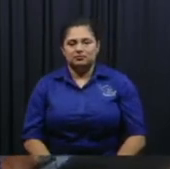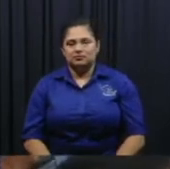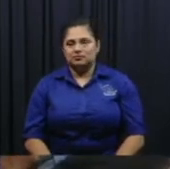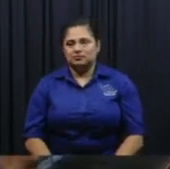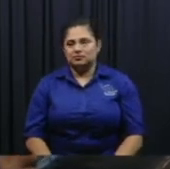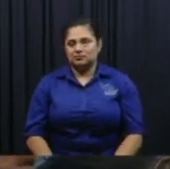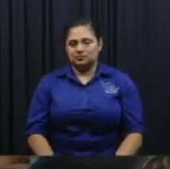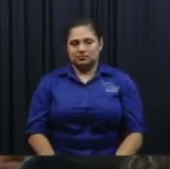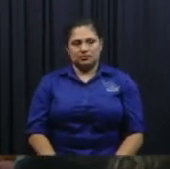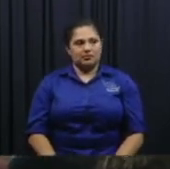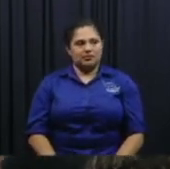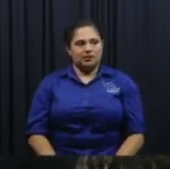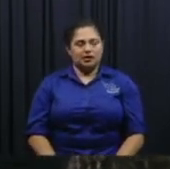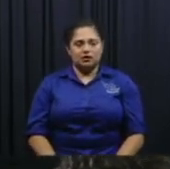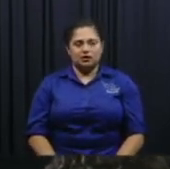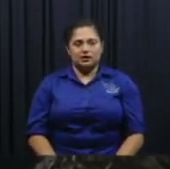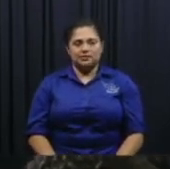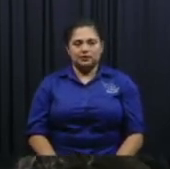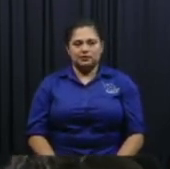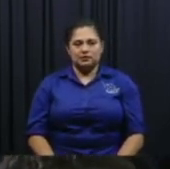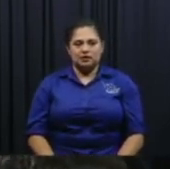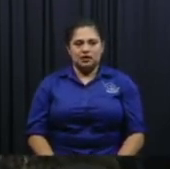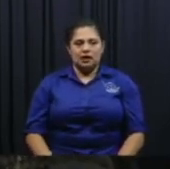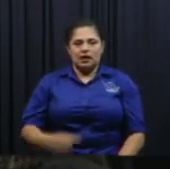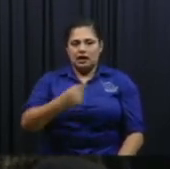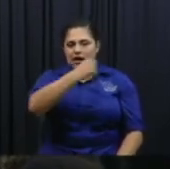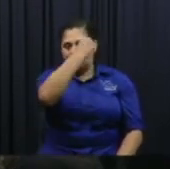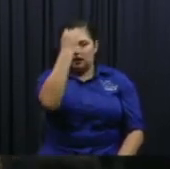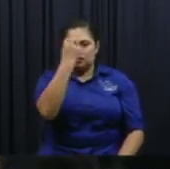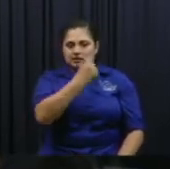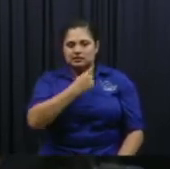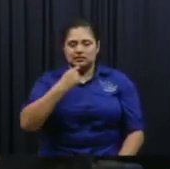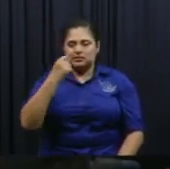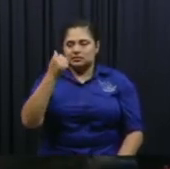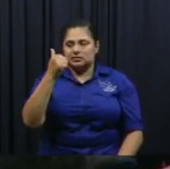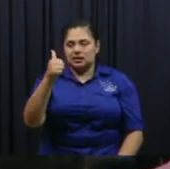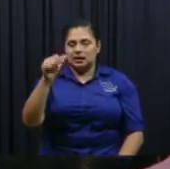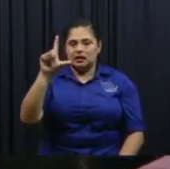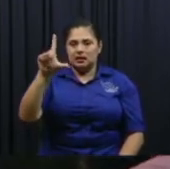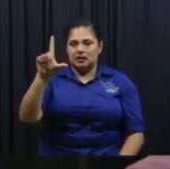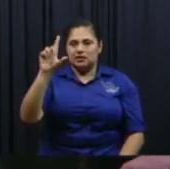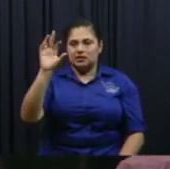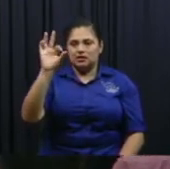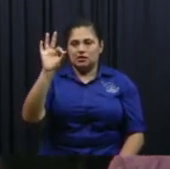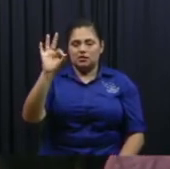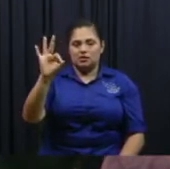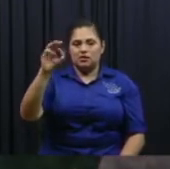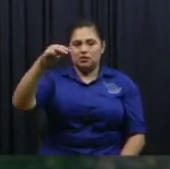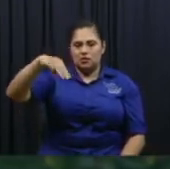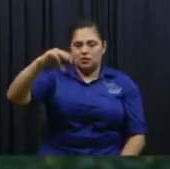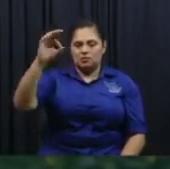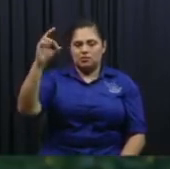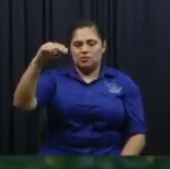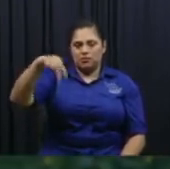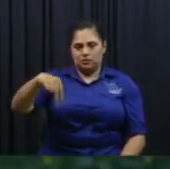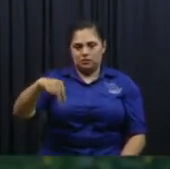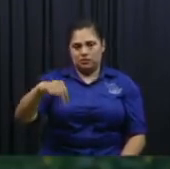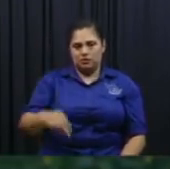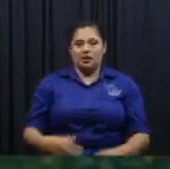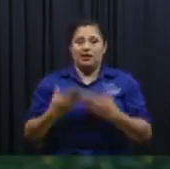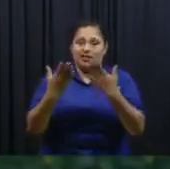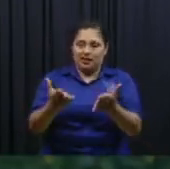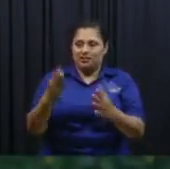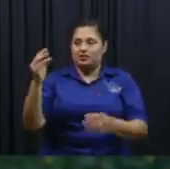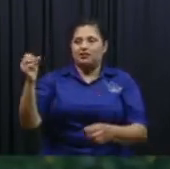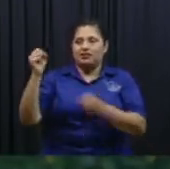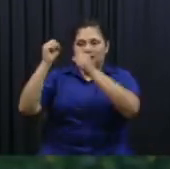digamos a Salomón le dieron una clase de sabiduría de las quince pero ya no siguió recibiendo las demás